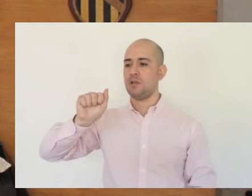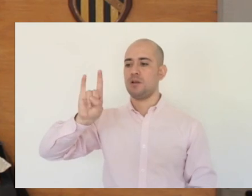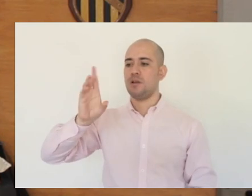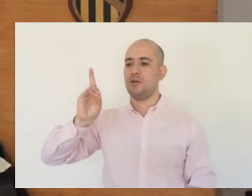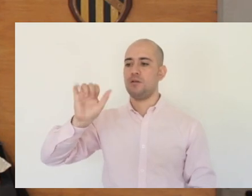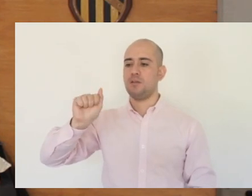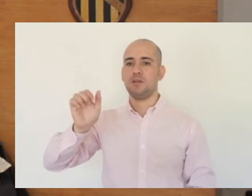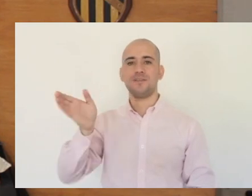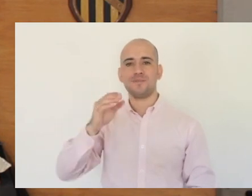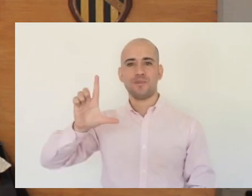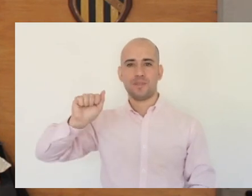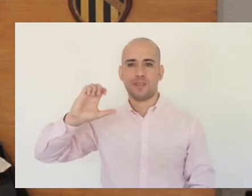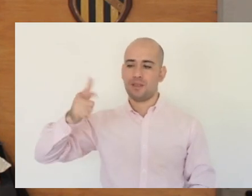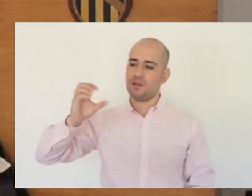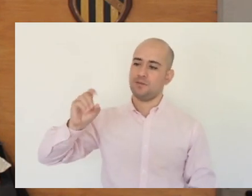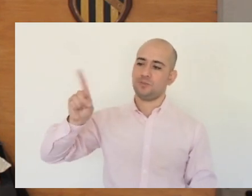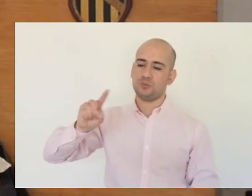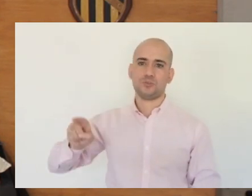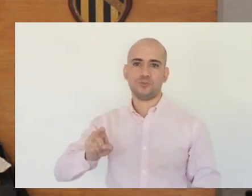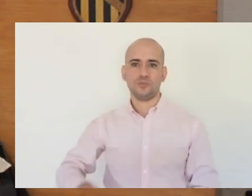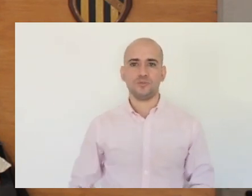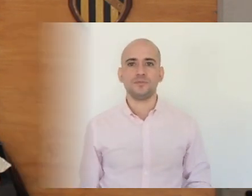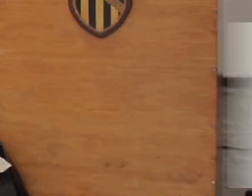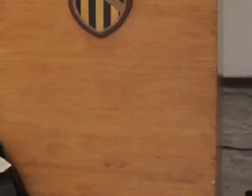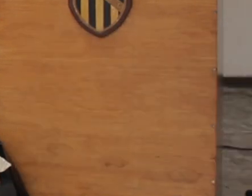señora Claudia Andrea Lagos Corbalán.